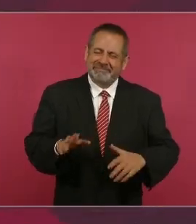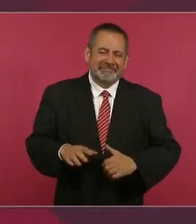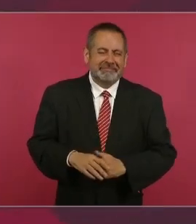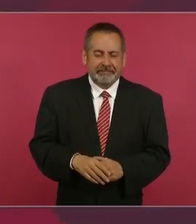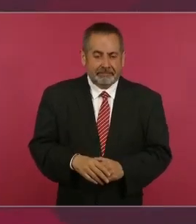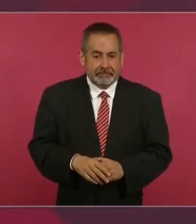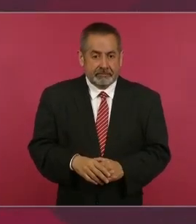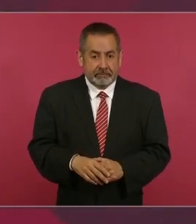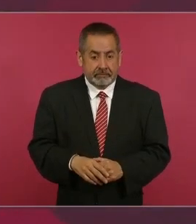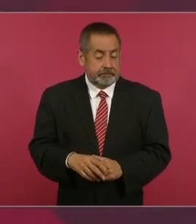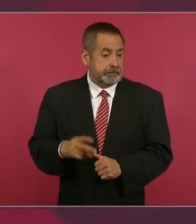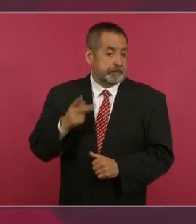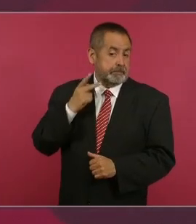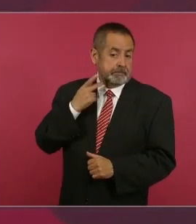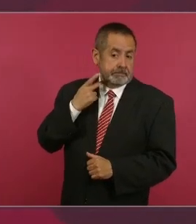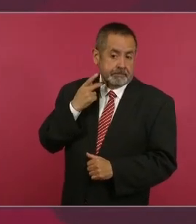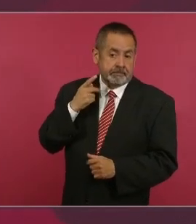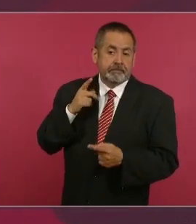En la política,